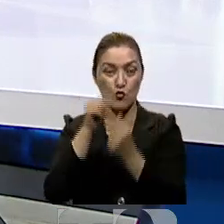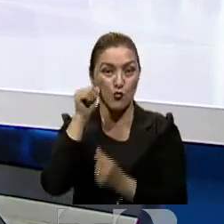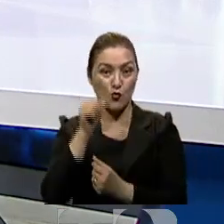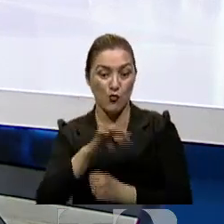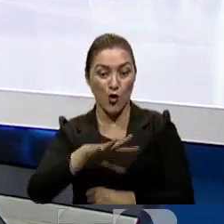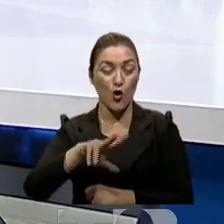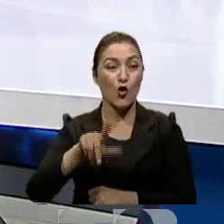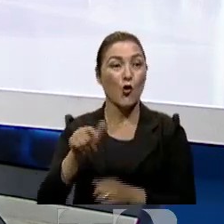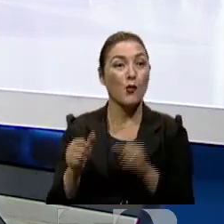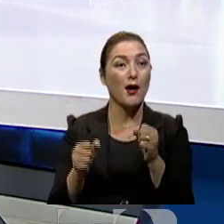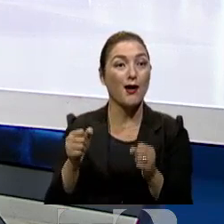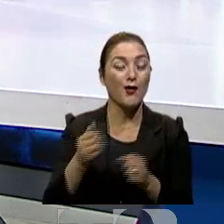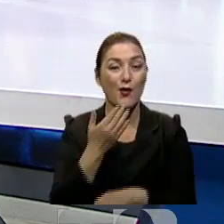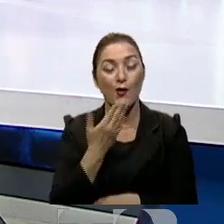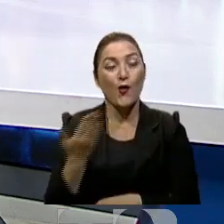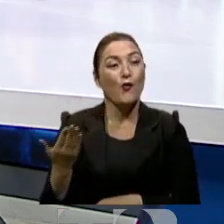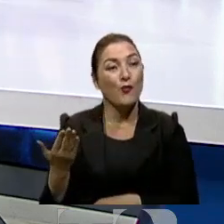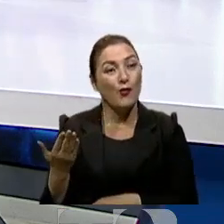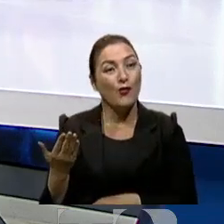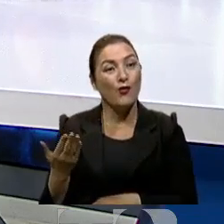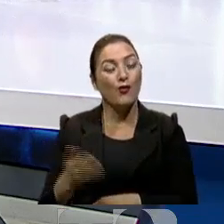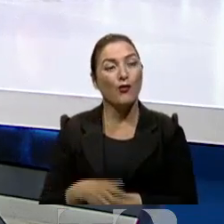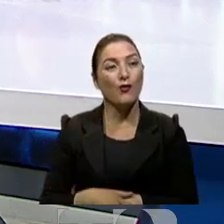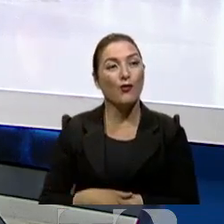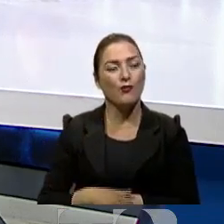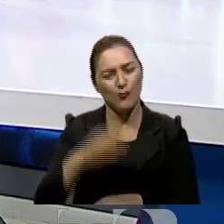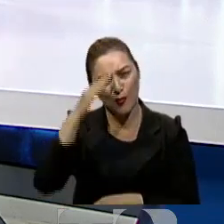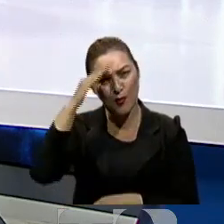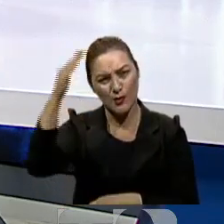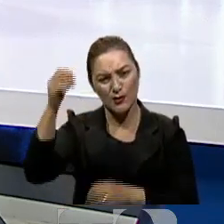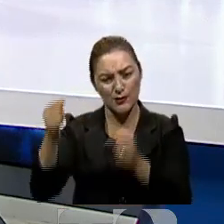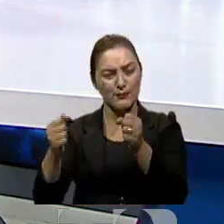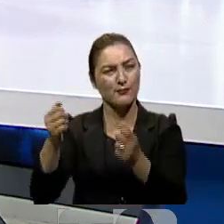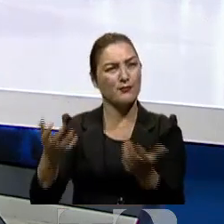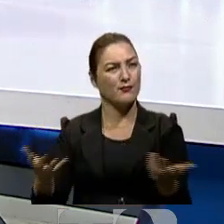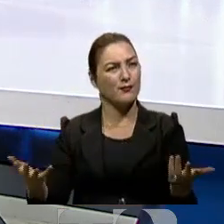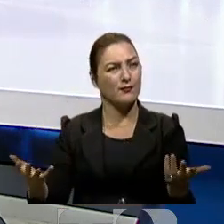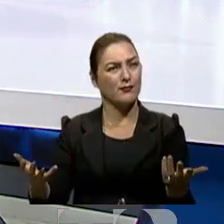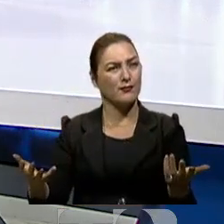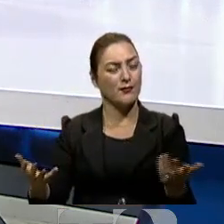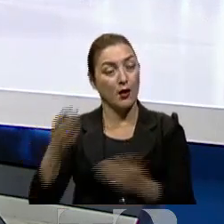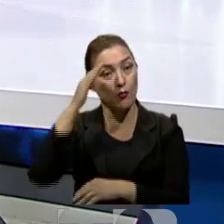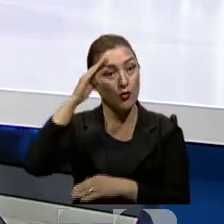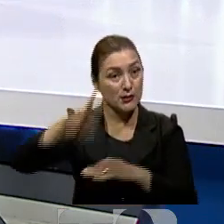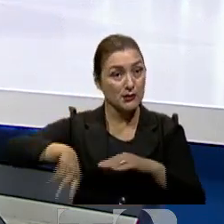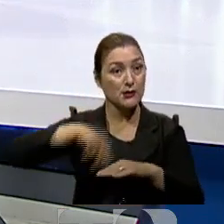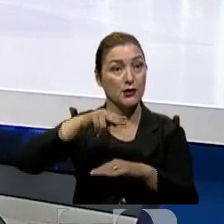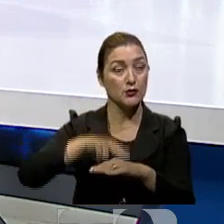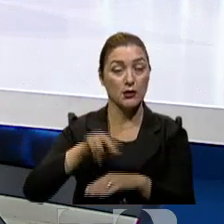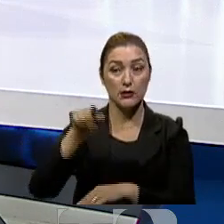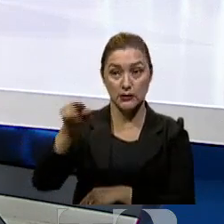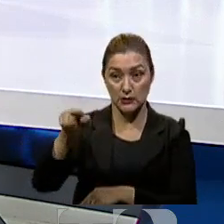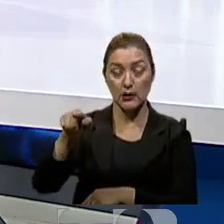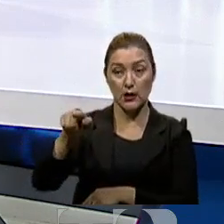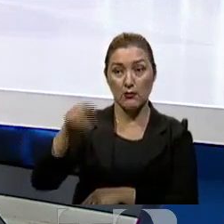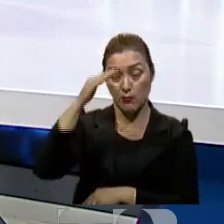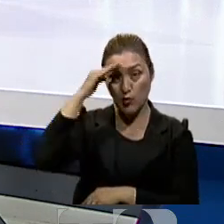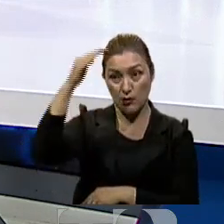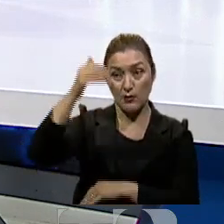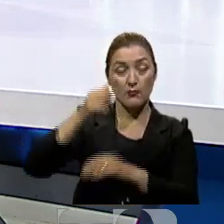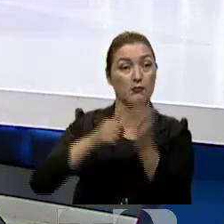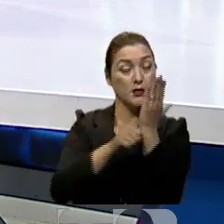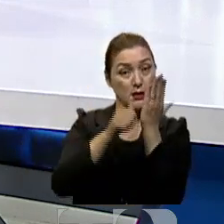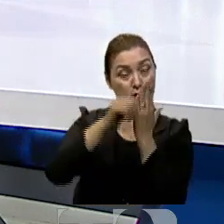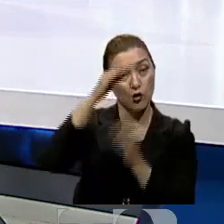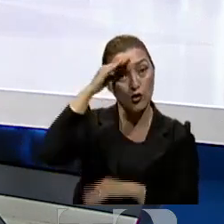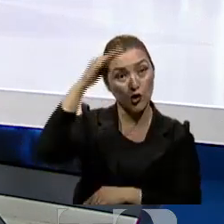Impresionante. ¿Cómo se puede encontrar un vehículo en manos de un policía? Aquí tiene un caso, entonces, la Policía Nacional. Hacemos el llamado al ministro del